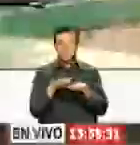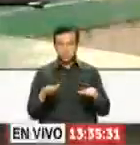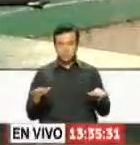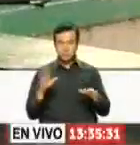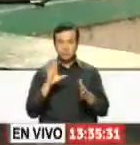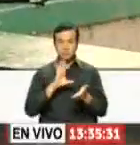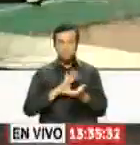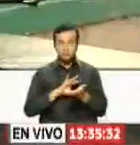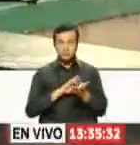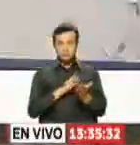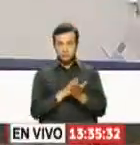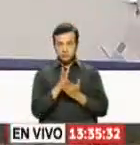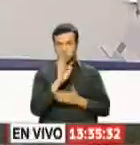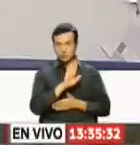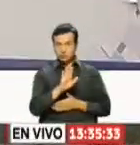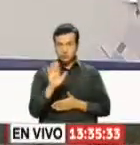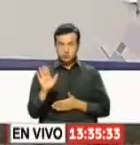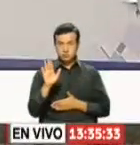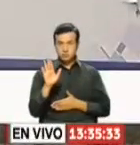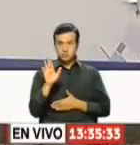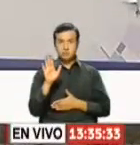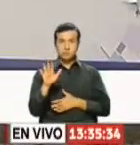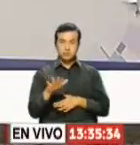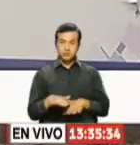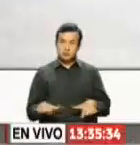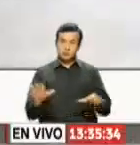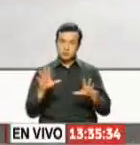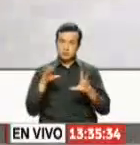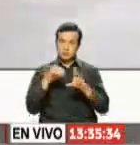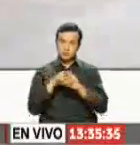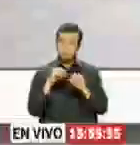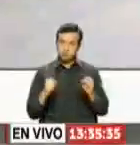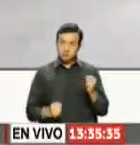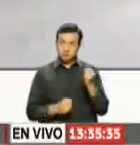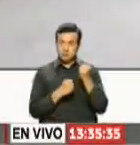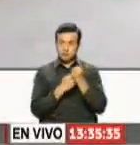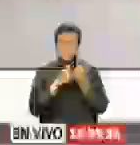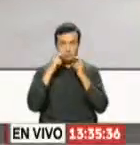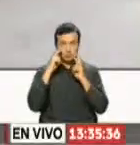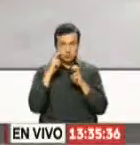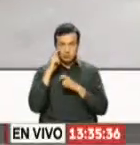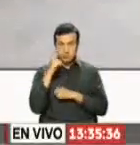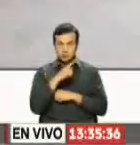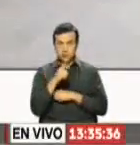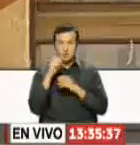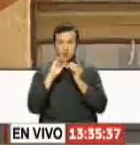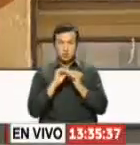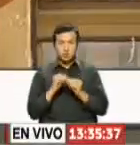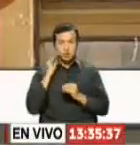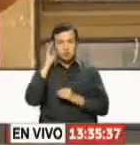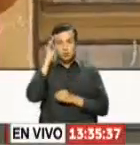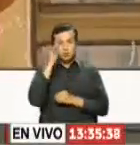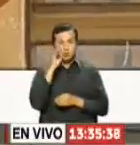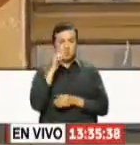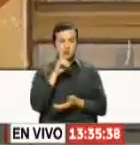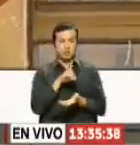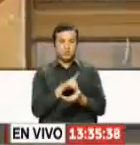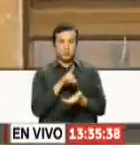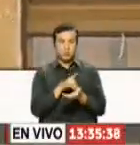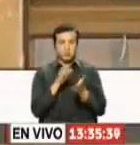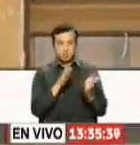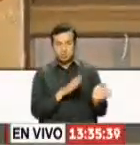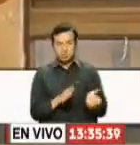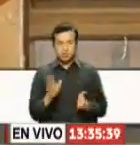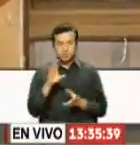de medicina y carreras afines, la entrega de la Casa de Salud aportará con la investigación y la formación de futuros médicos que se preparan